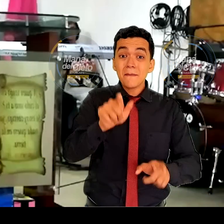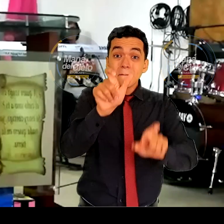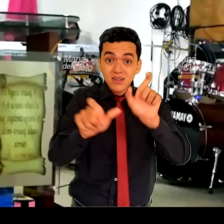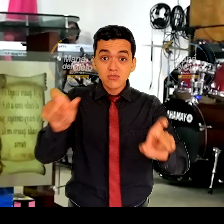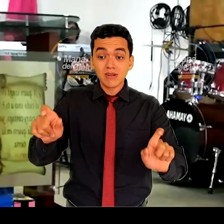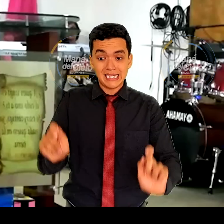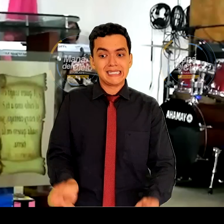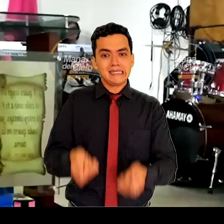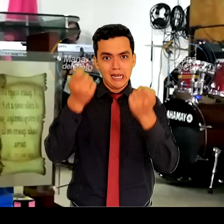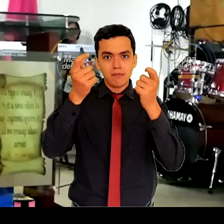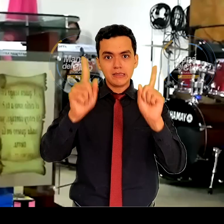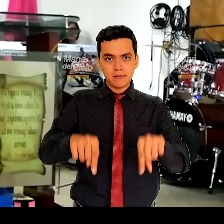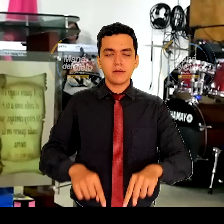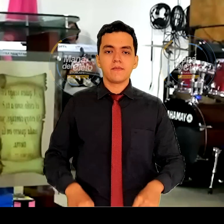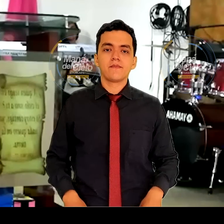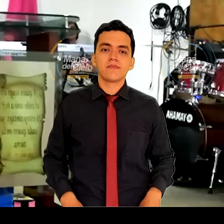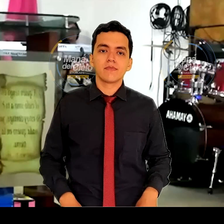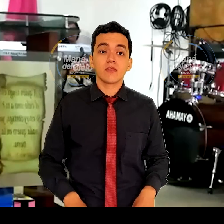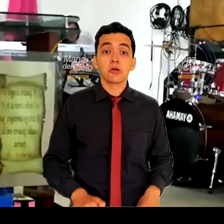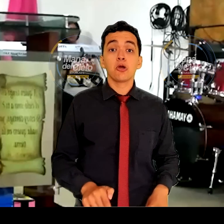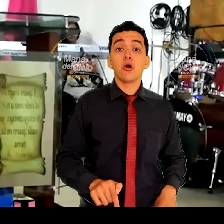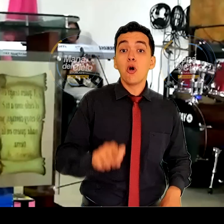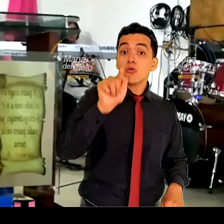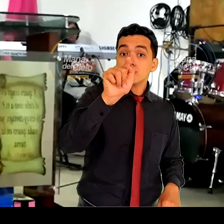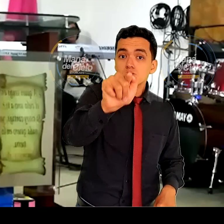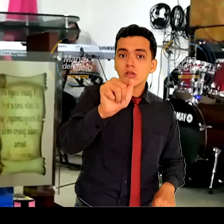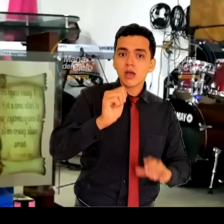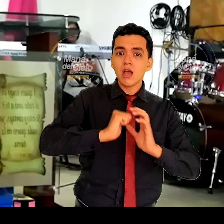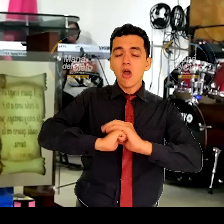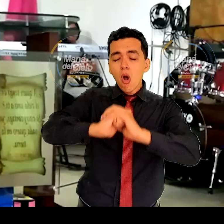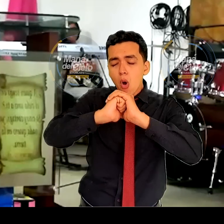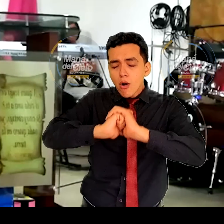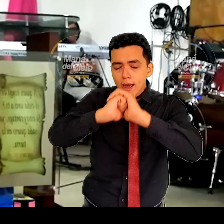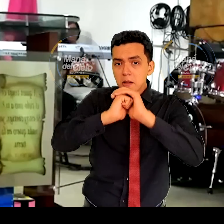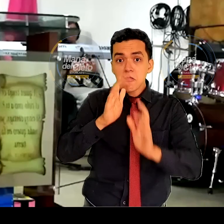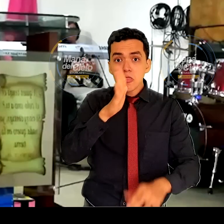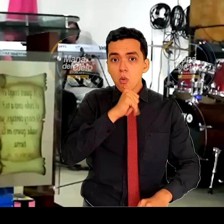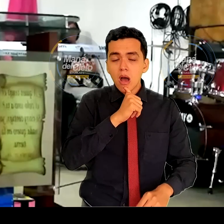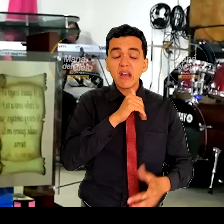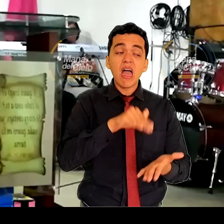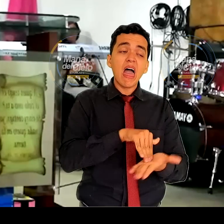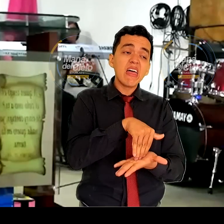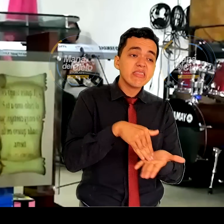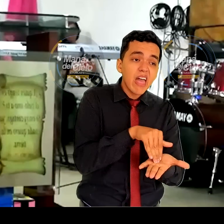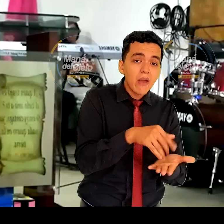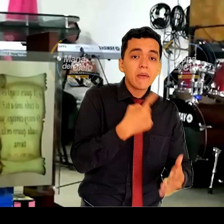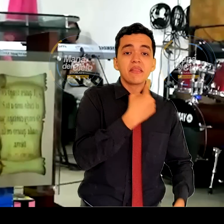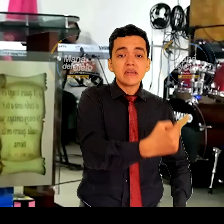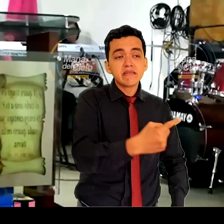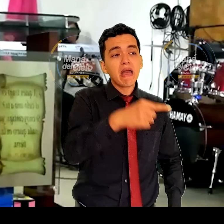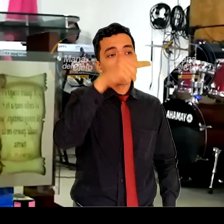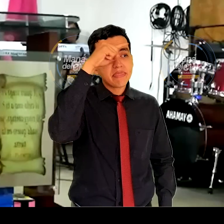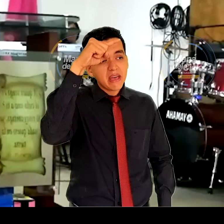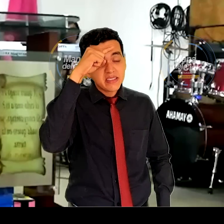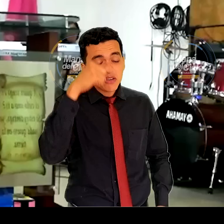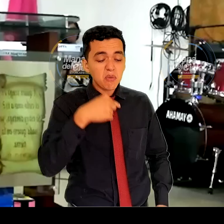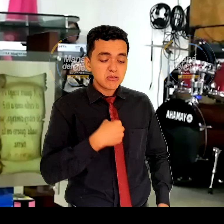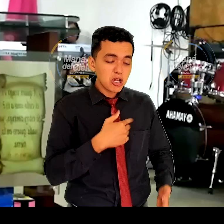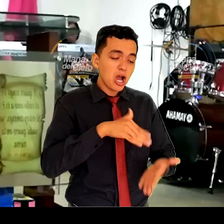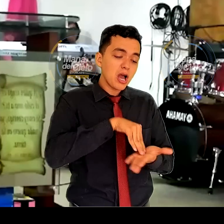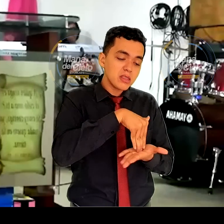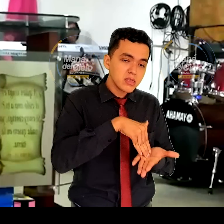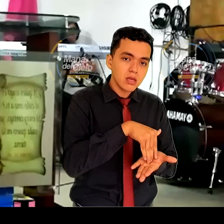Somos lo que oramos. El que ora no está diciendo: estoy débil, estoy débil. Yo a veces digo: ¿con quién cuenta